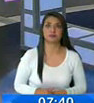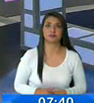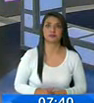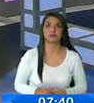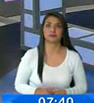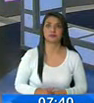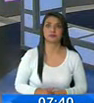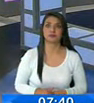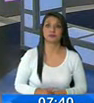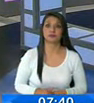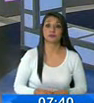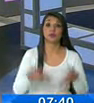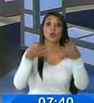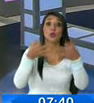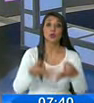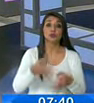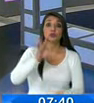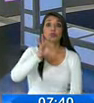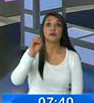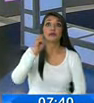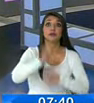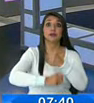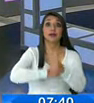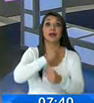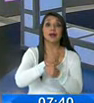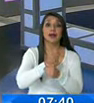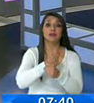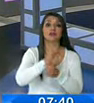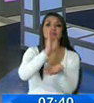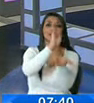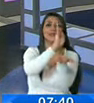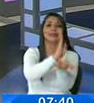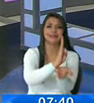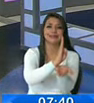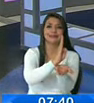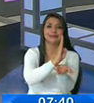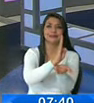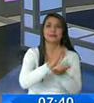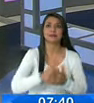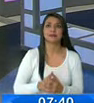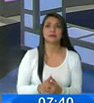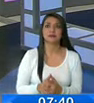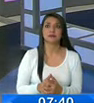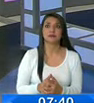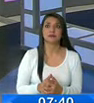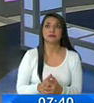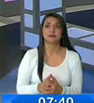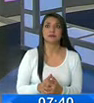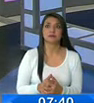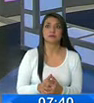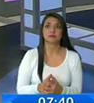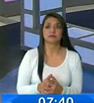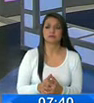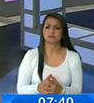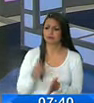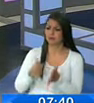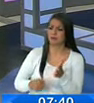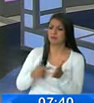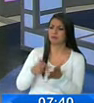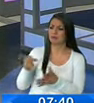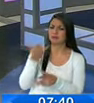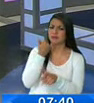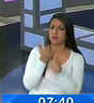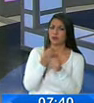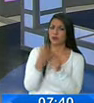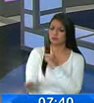Y a propósito de la celebración de los 90 años del Instituto Ecuatoriano de Seguridad Social, ¿qué pasa, Robert? Parece que te